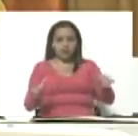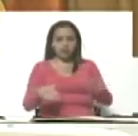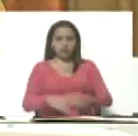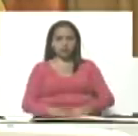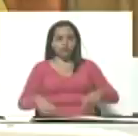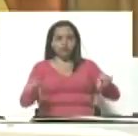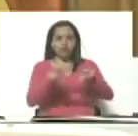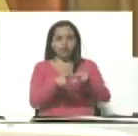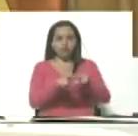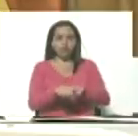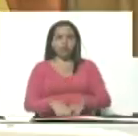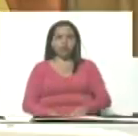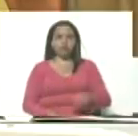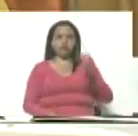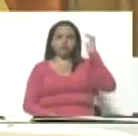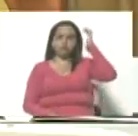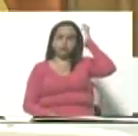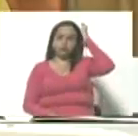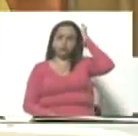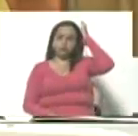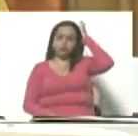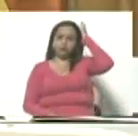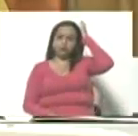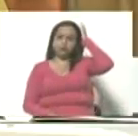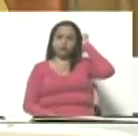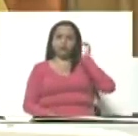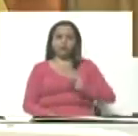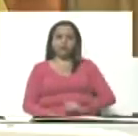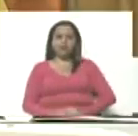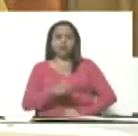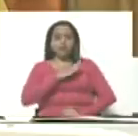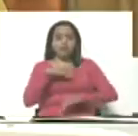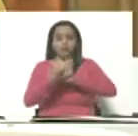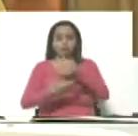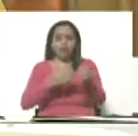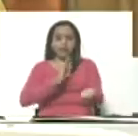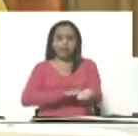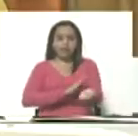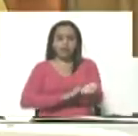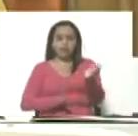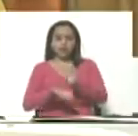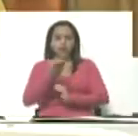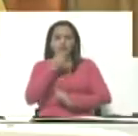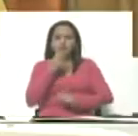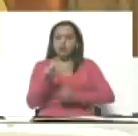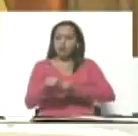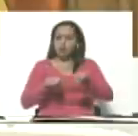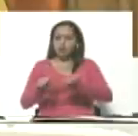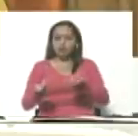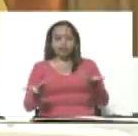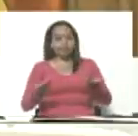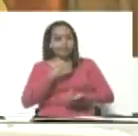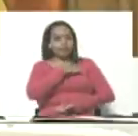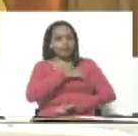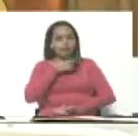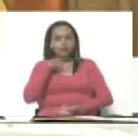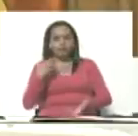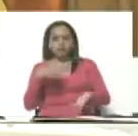Igualmente tenía hipertensión no controlada y, bueno, lamentablemente